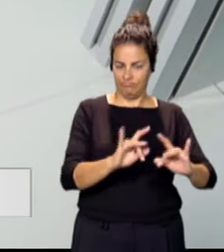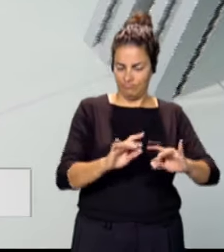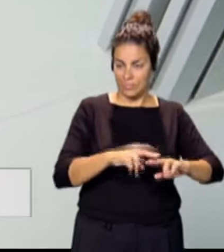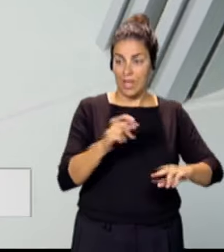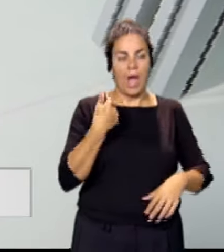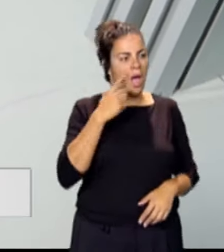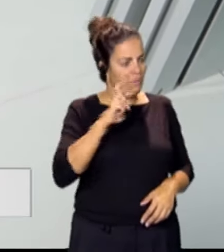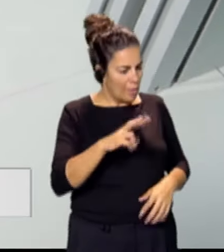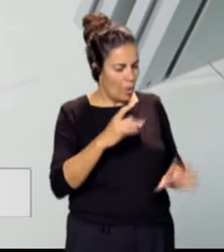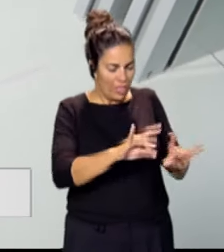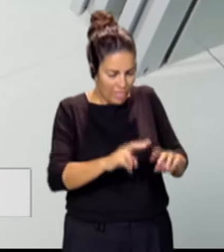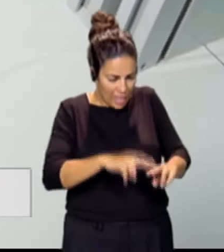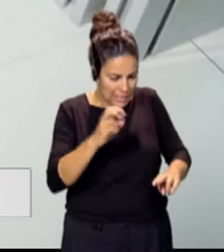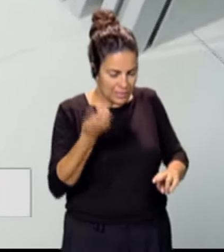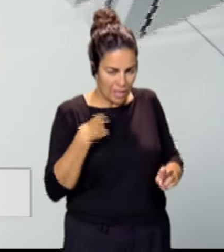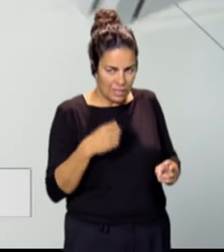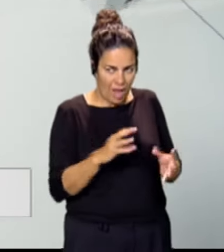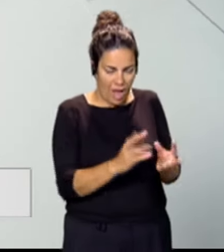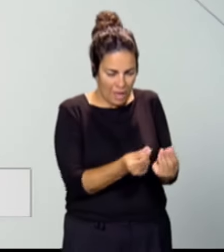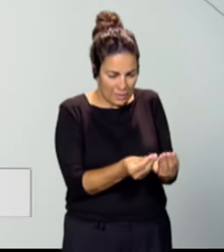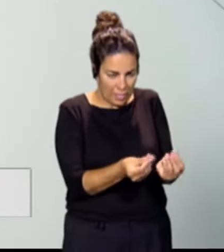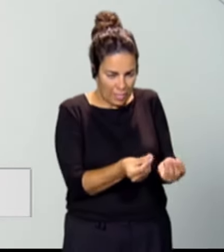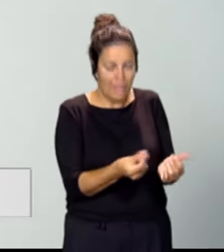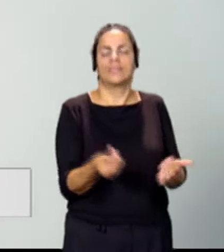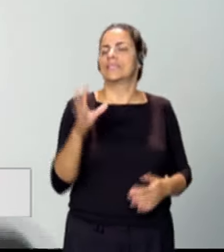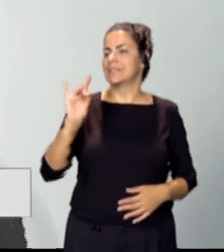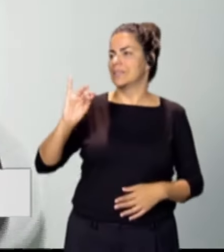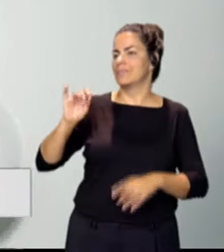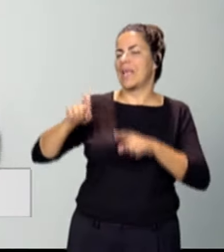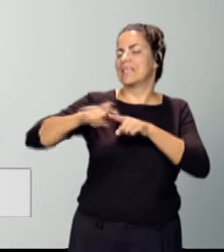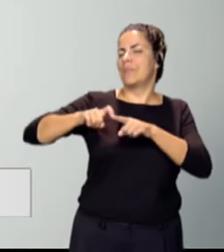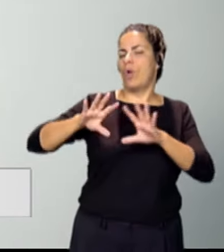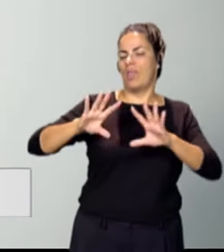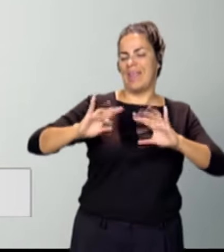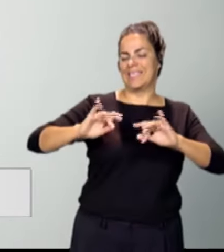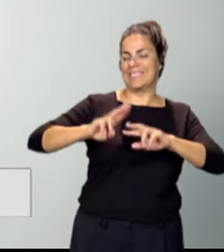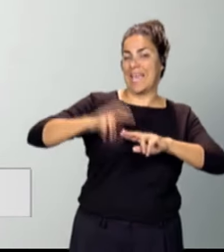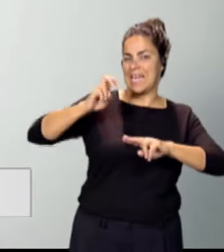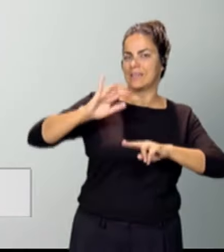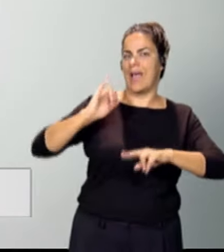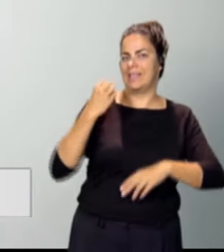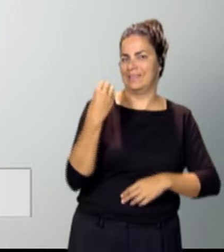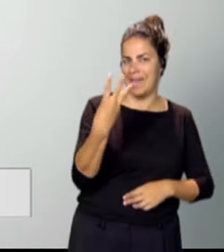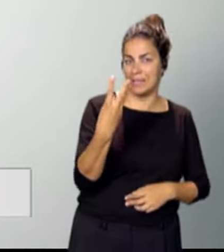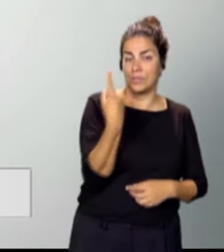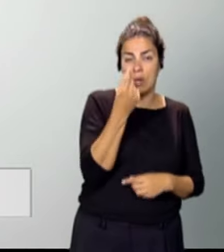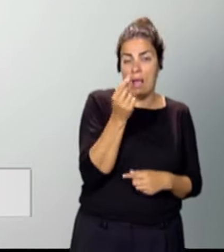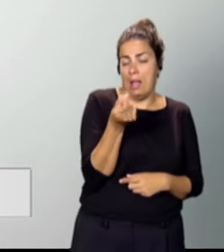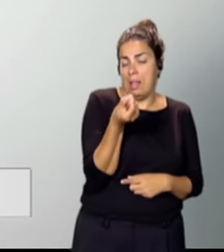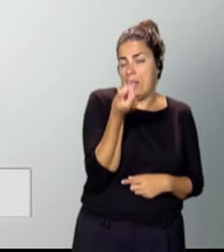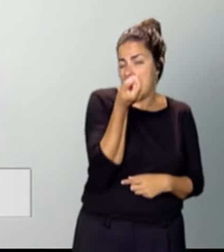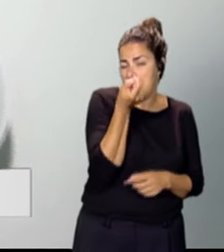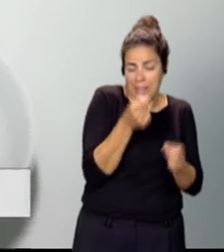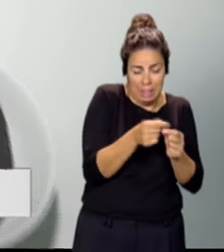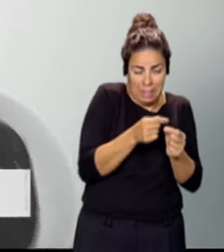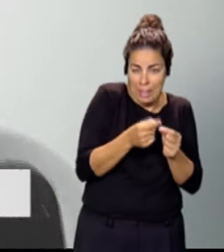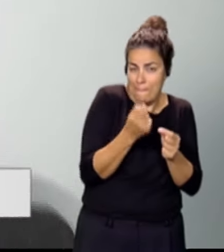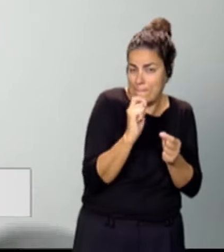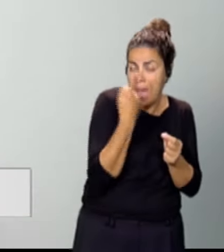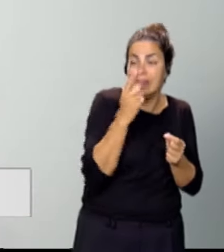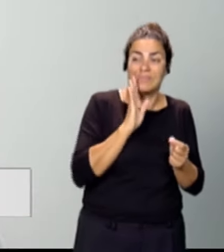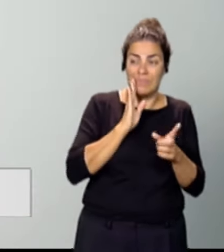que ya están molidas también Exacto tenemos tres tipos de ceniza la más con el grano más pequeño es esta que está utilizando